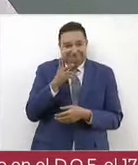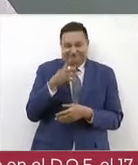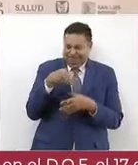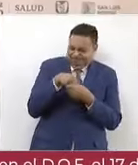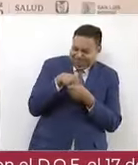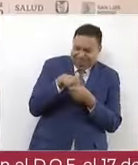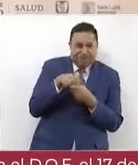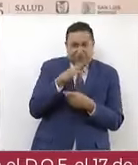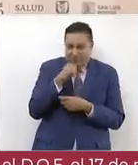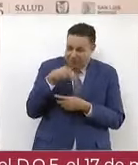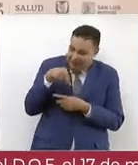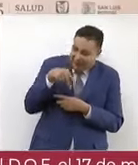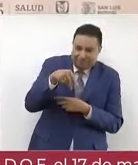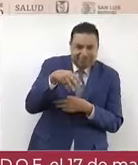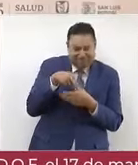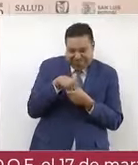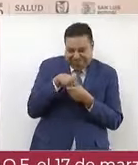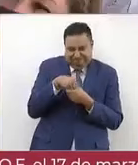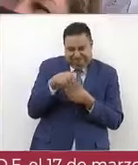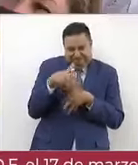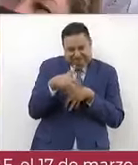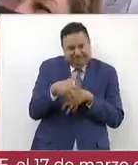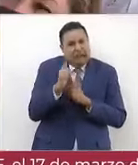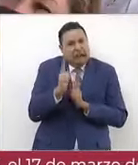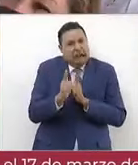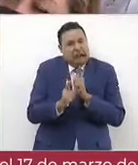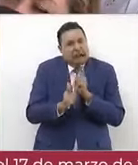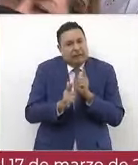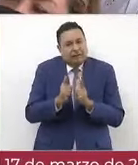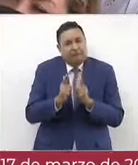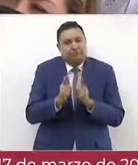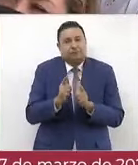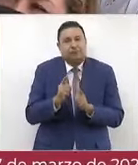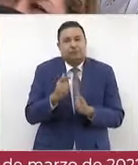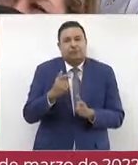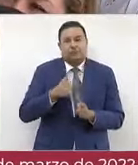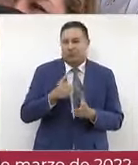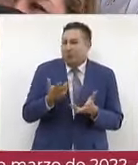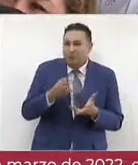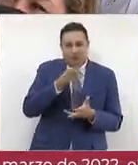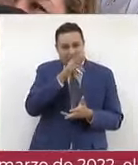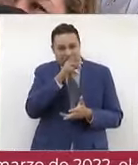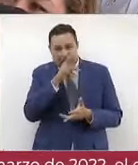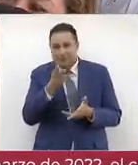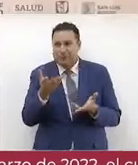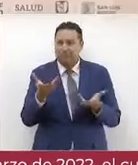tanta gente. Y estaba yo agobiado,